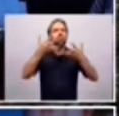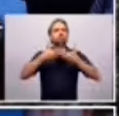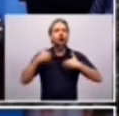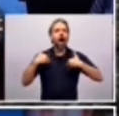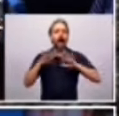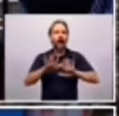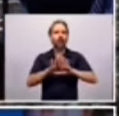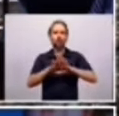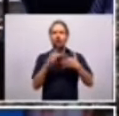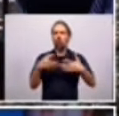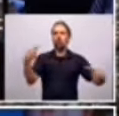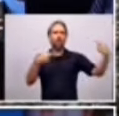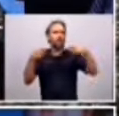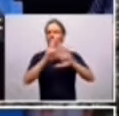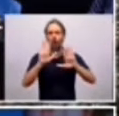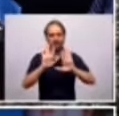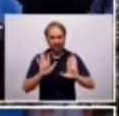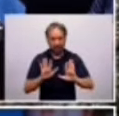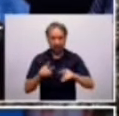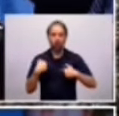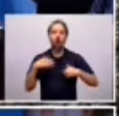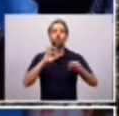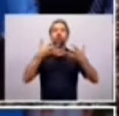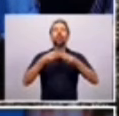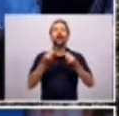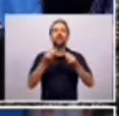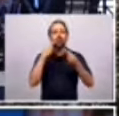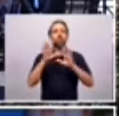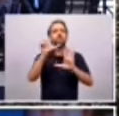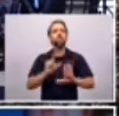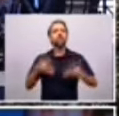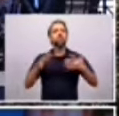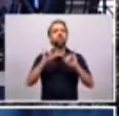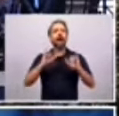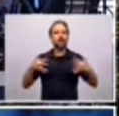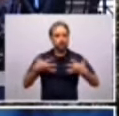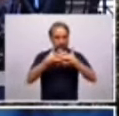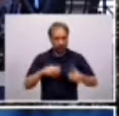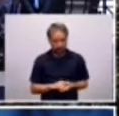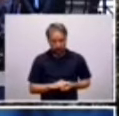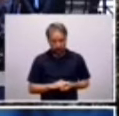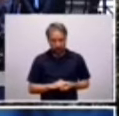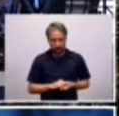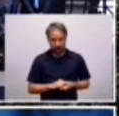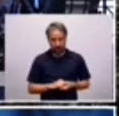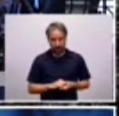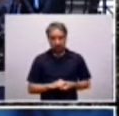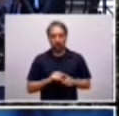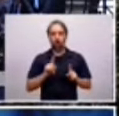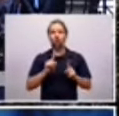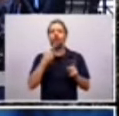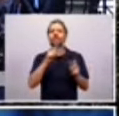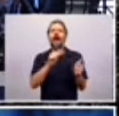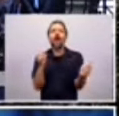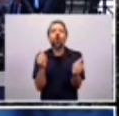Que lo marca. Pero digo, es romper la historia, romper la acumulación de derechos, romper el criterio de progresividad